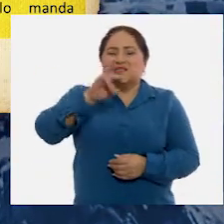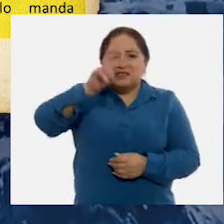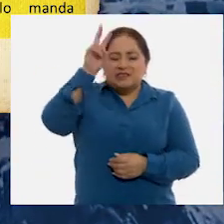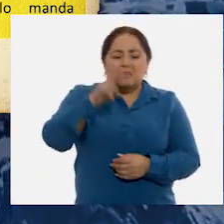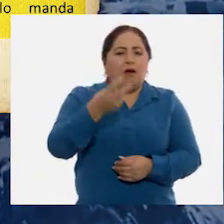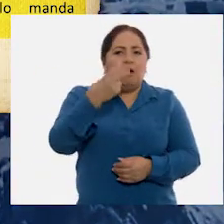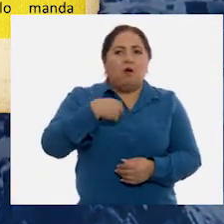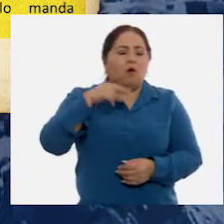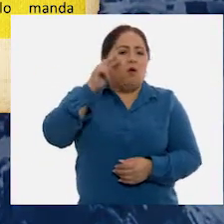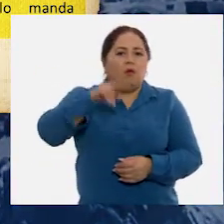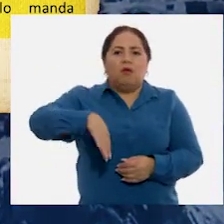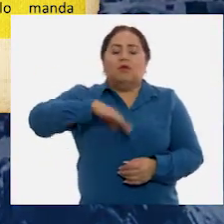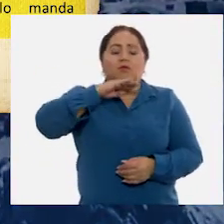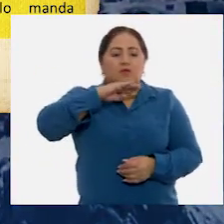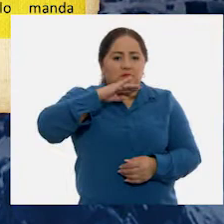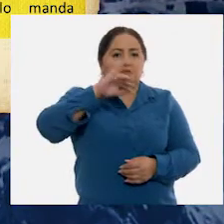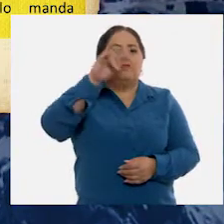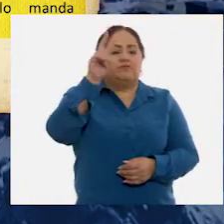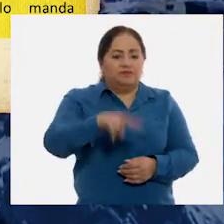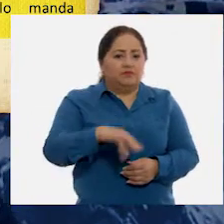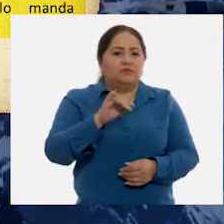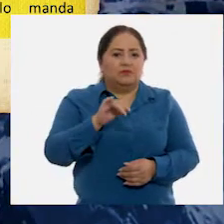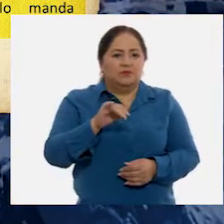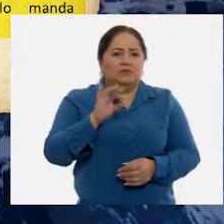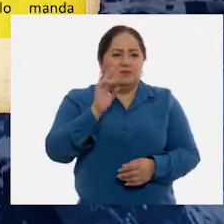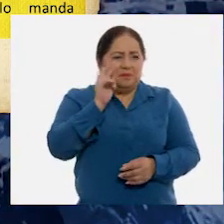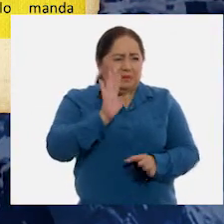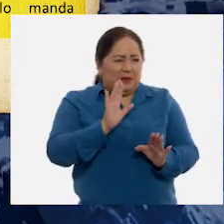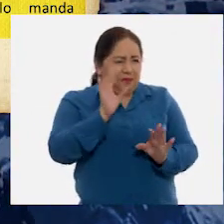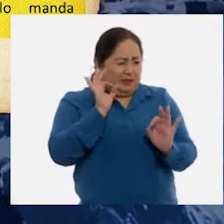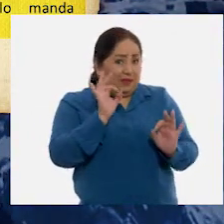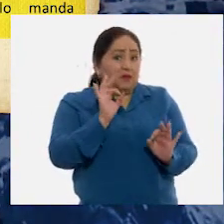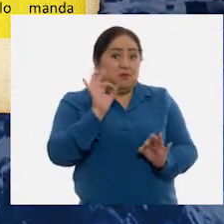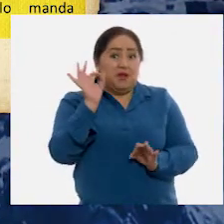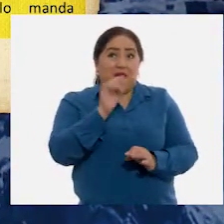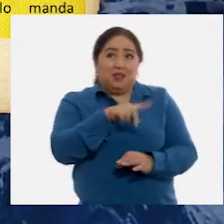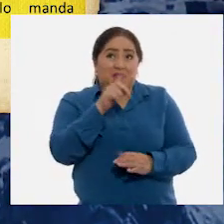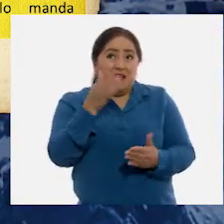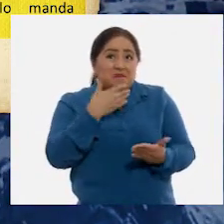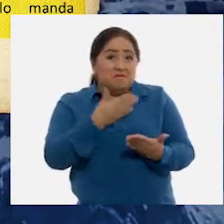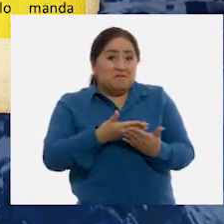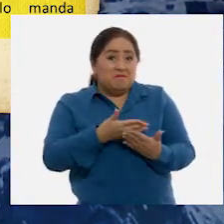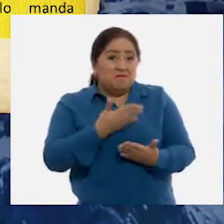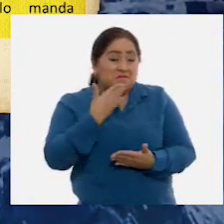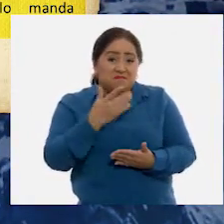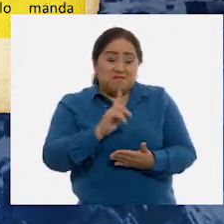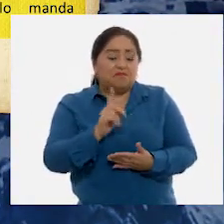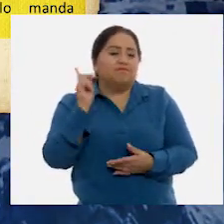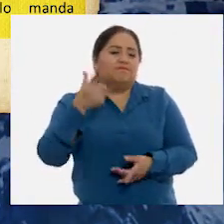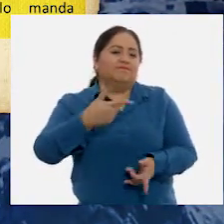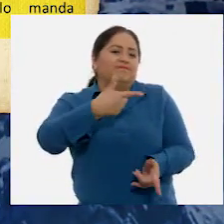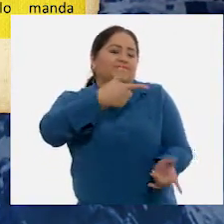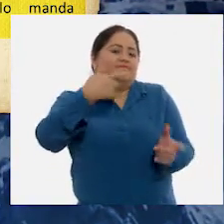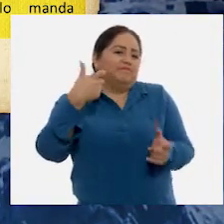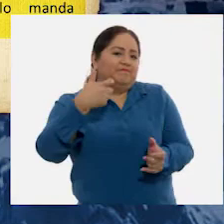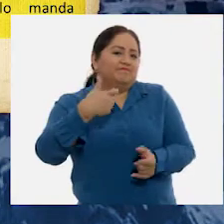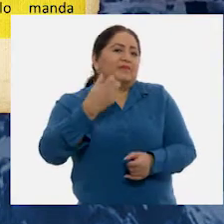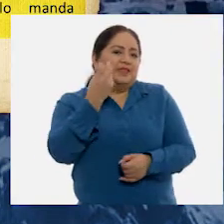había notado, pero sí, es un ser casi perfecto, pero si le caes mal, te mata, que también podría ser